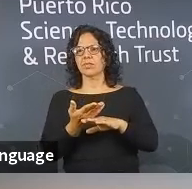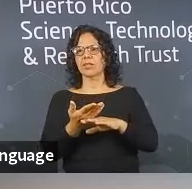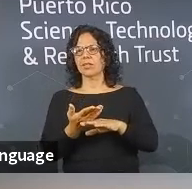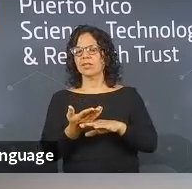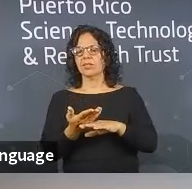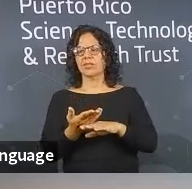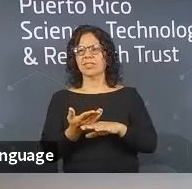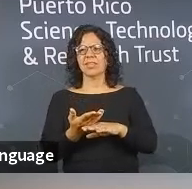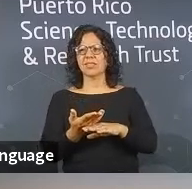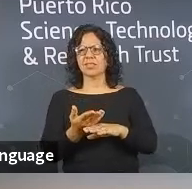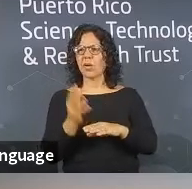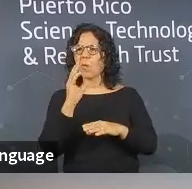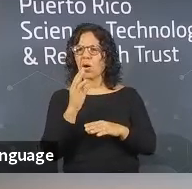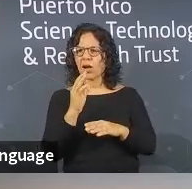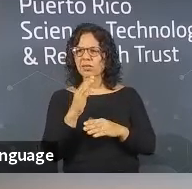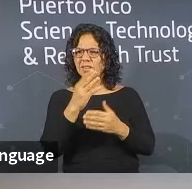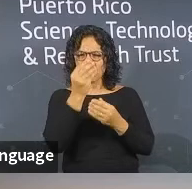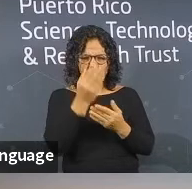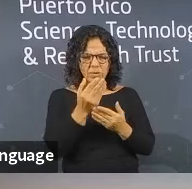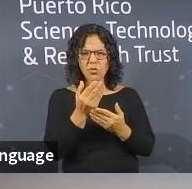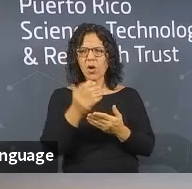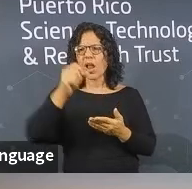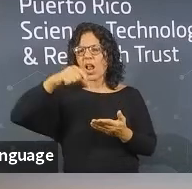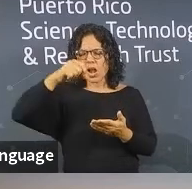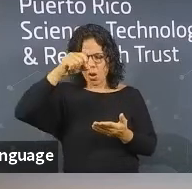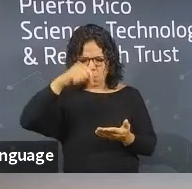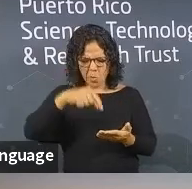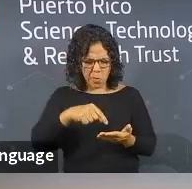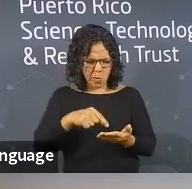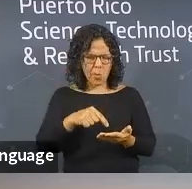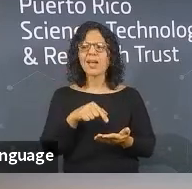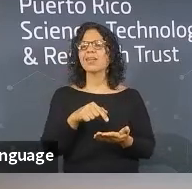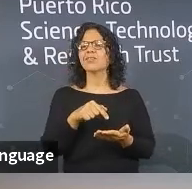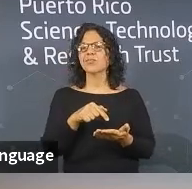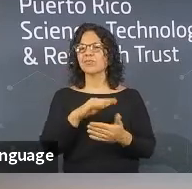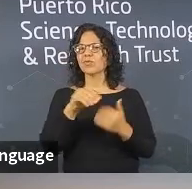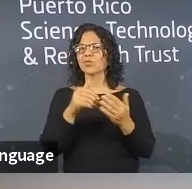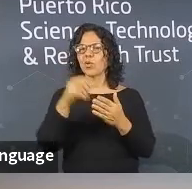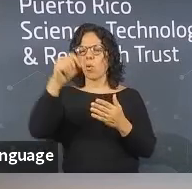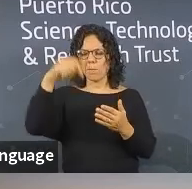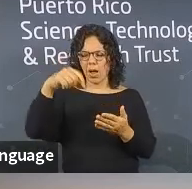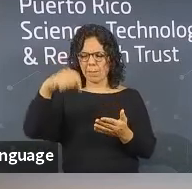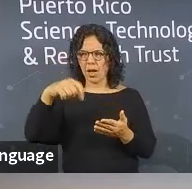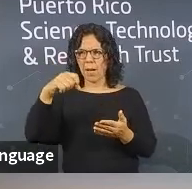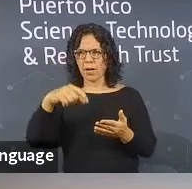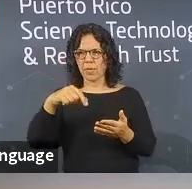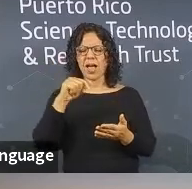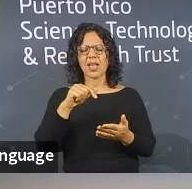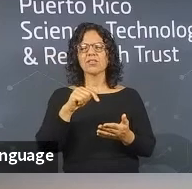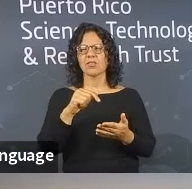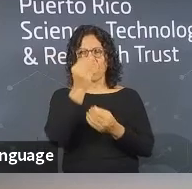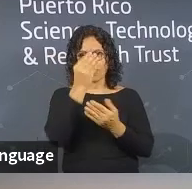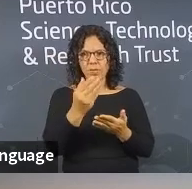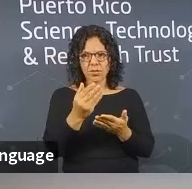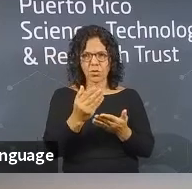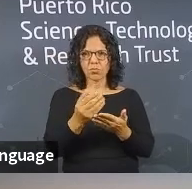de la gota. O sea, no colecta toda la nube, sino que todo lo que cae y que se precipita es lo que realmente colecta. Y esto se